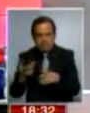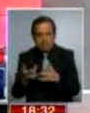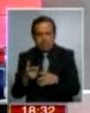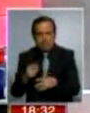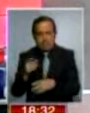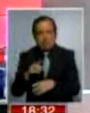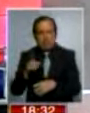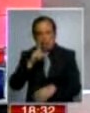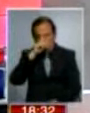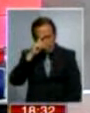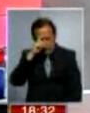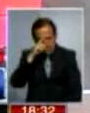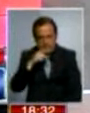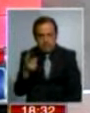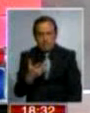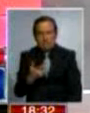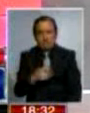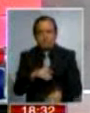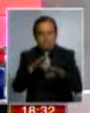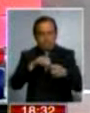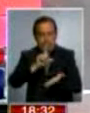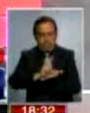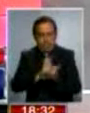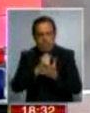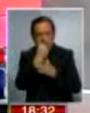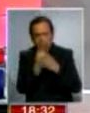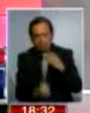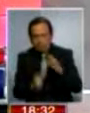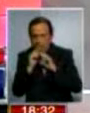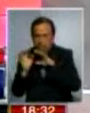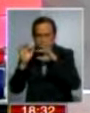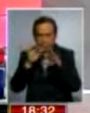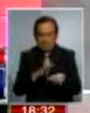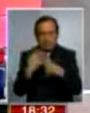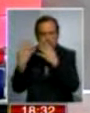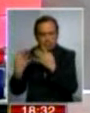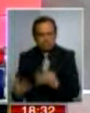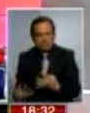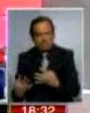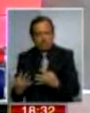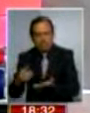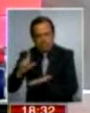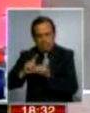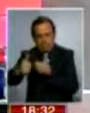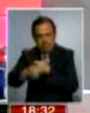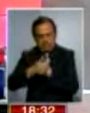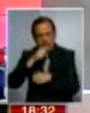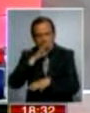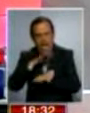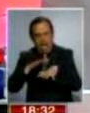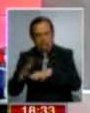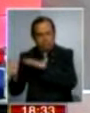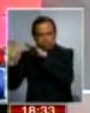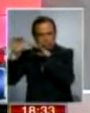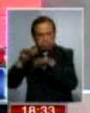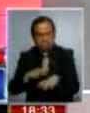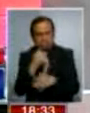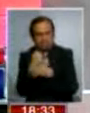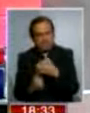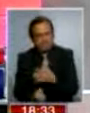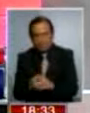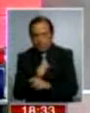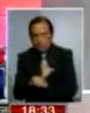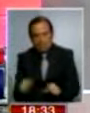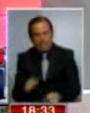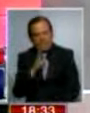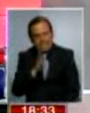hay hospitales que están bajo la cota de inundación, que hay cárceles que están bajo la cota de inundación, no puede esa realidad seguir dándose. O sea, eso requiere que el